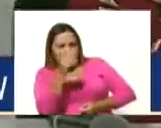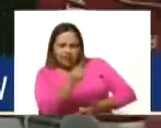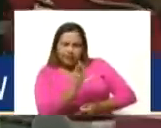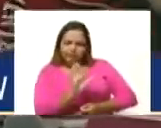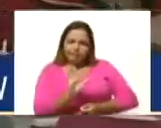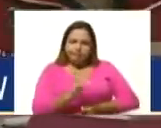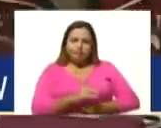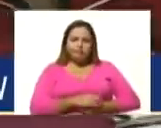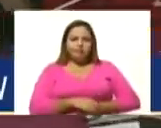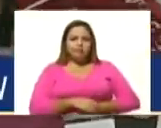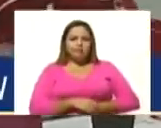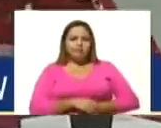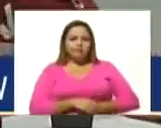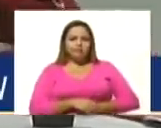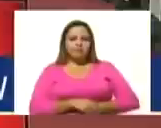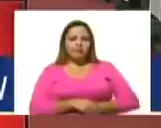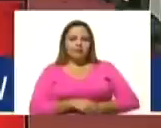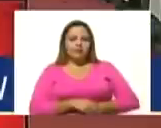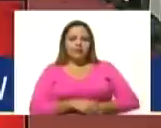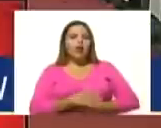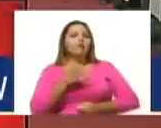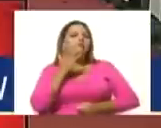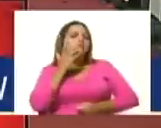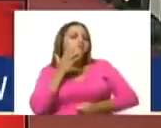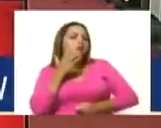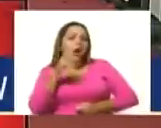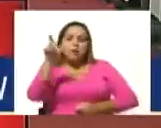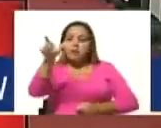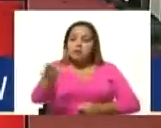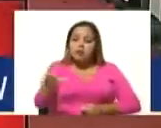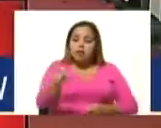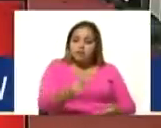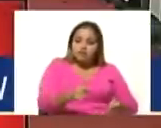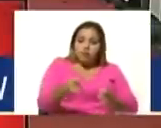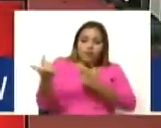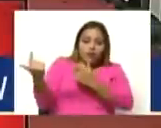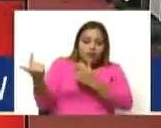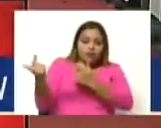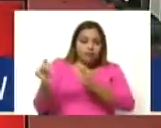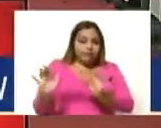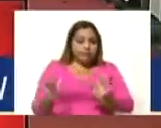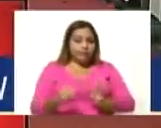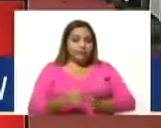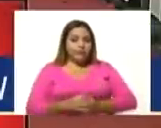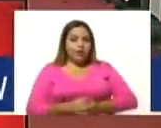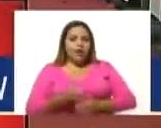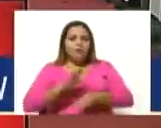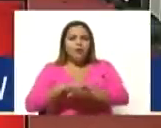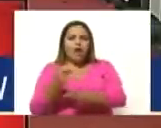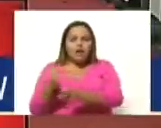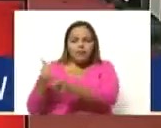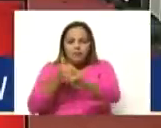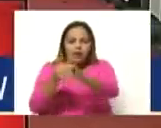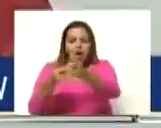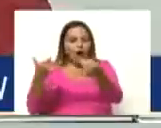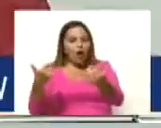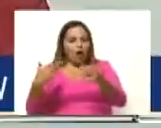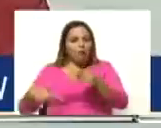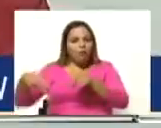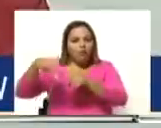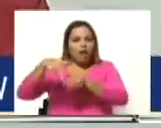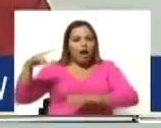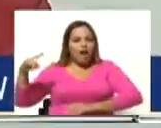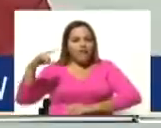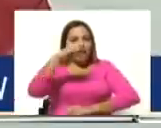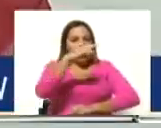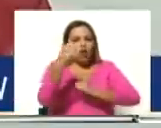¿Tú crees que si esta gente se fuese, porque están siendo perseguidos, se van a montar en un avión de